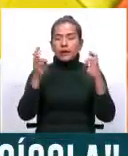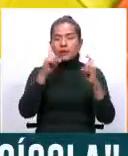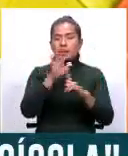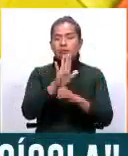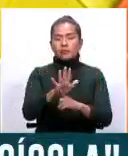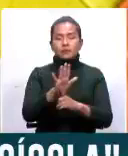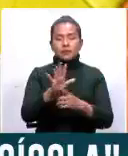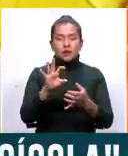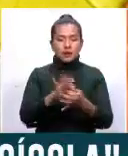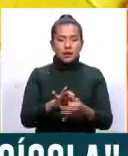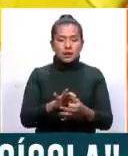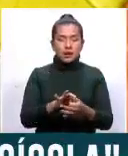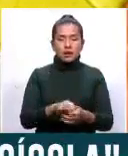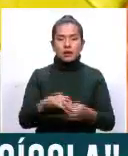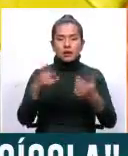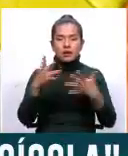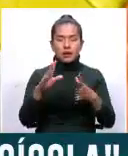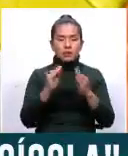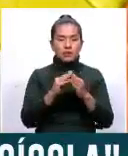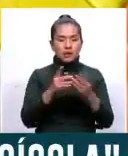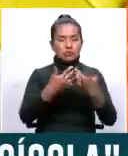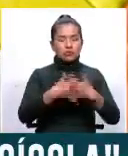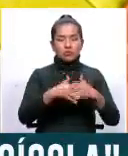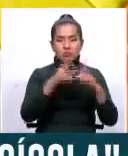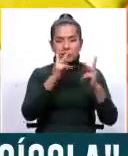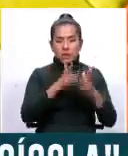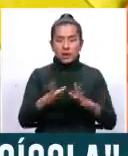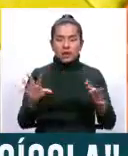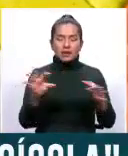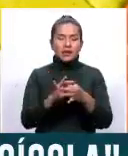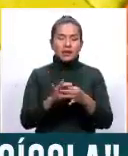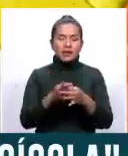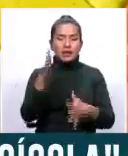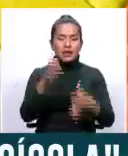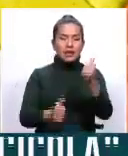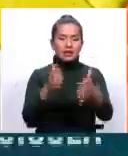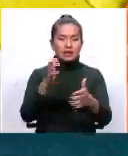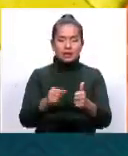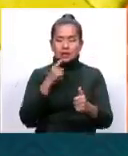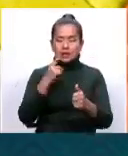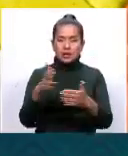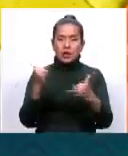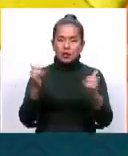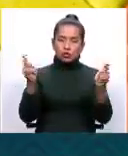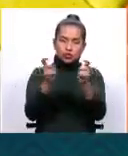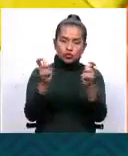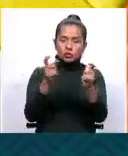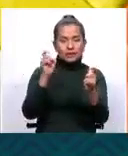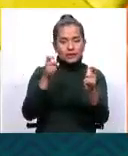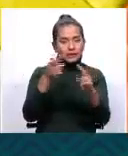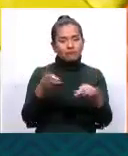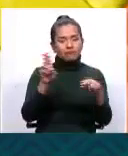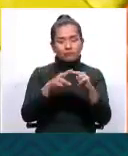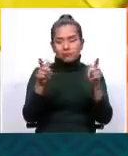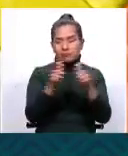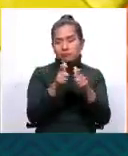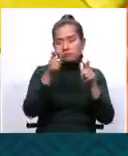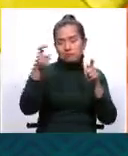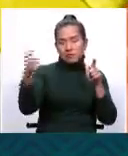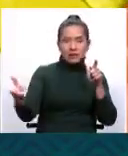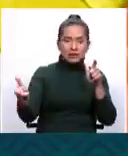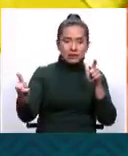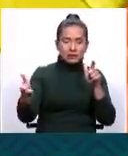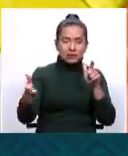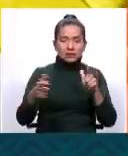la planta de leche, la ampliación de la planta de leche. Y eso también es algo que